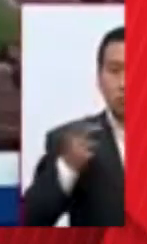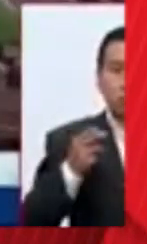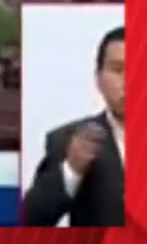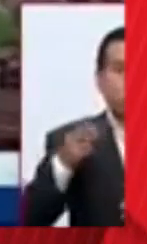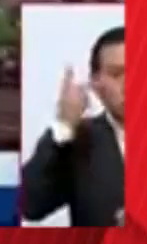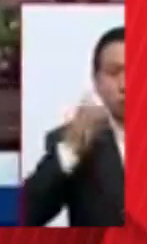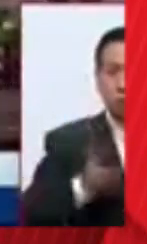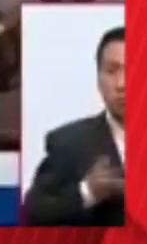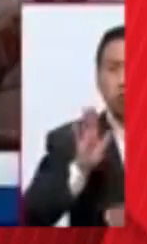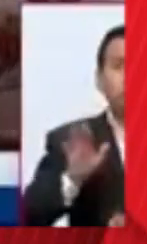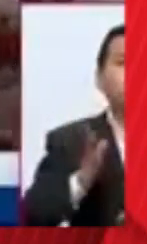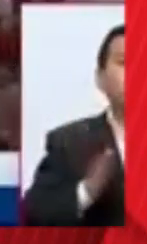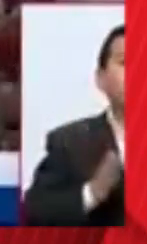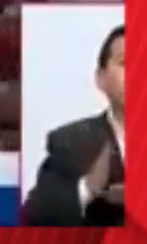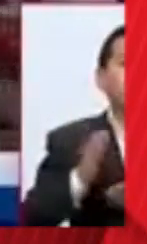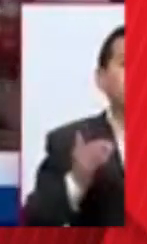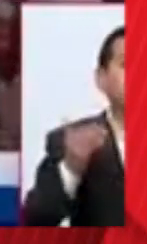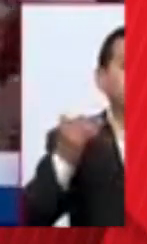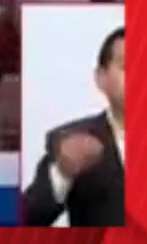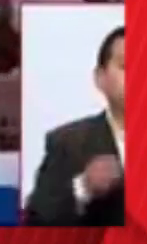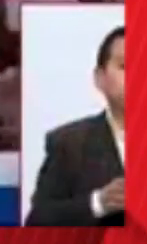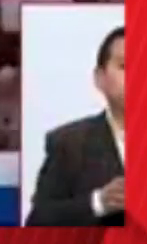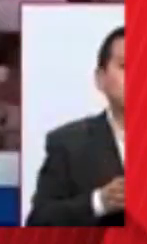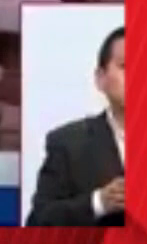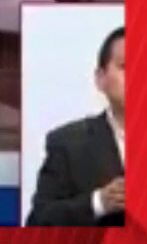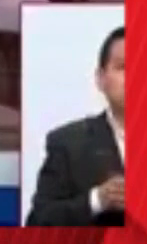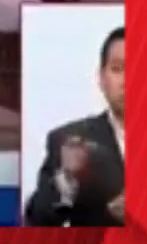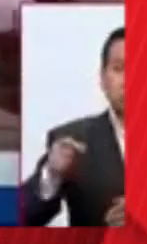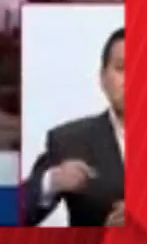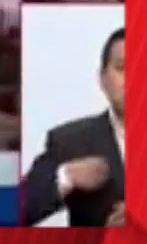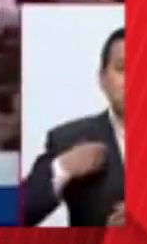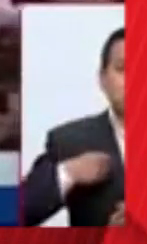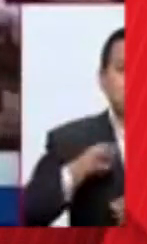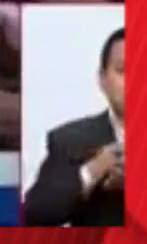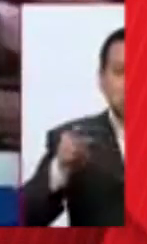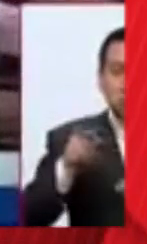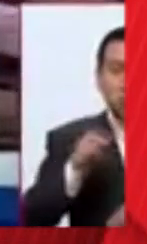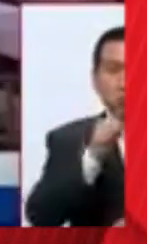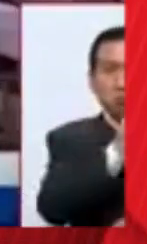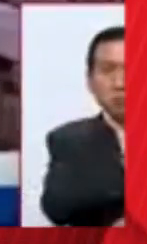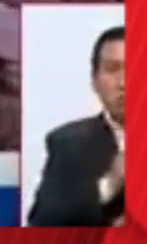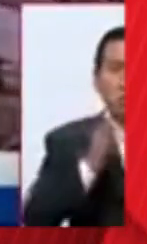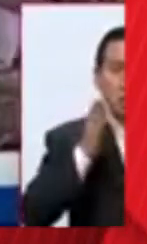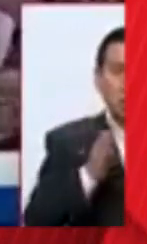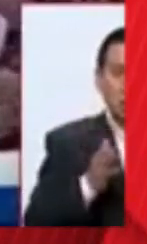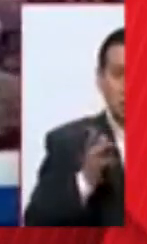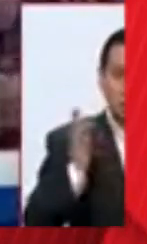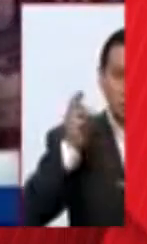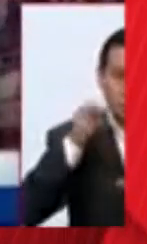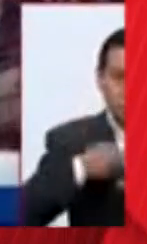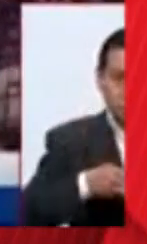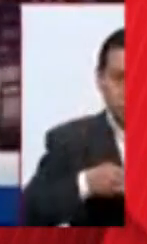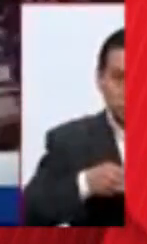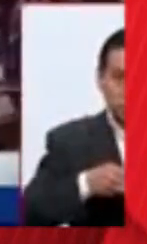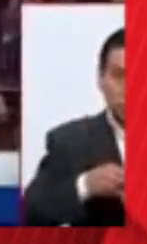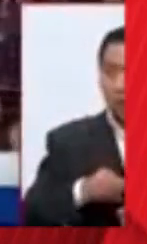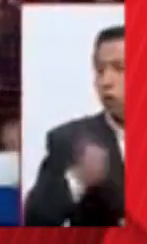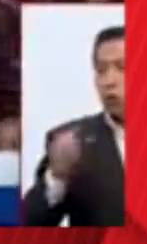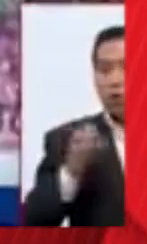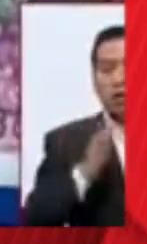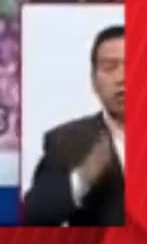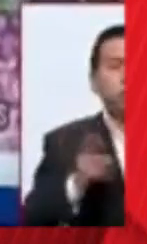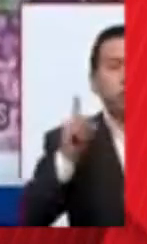partido, se va, su derecho. No estando militante o estando alcalde, ser candidato a otro